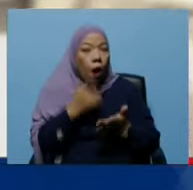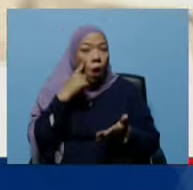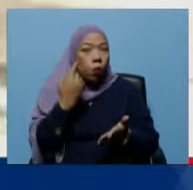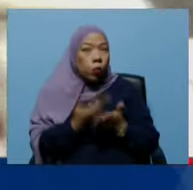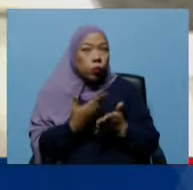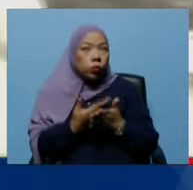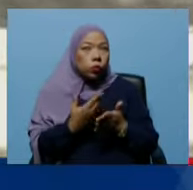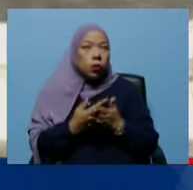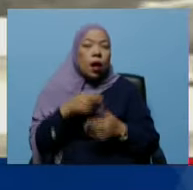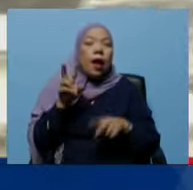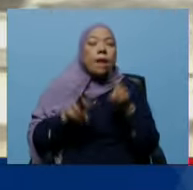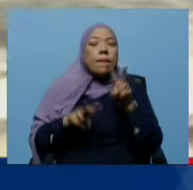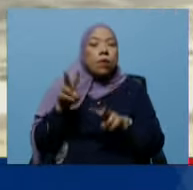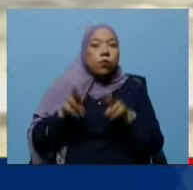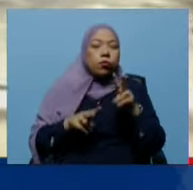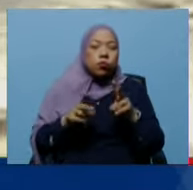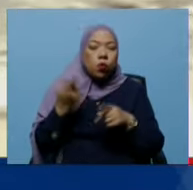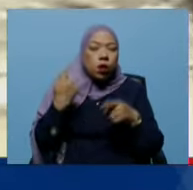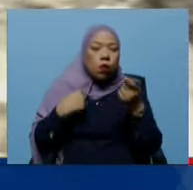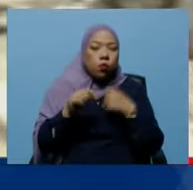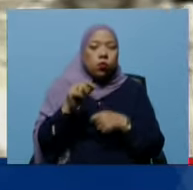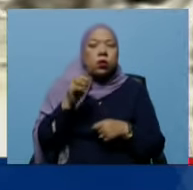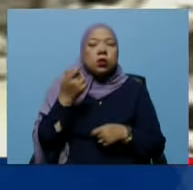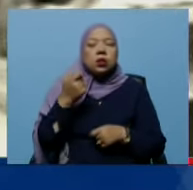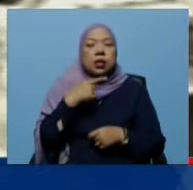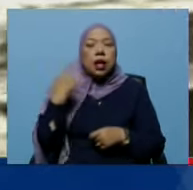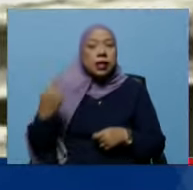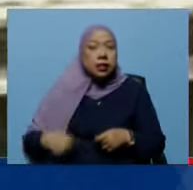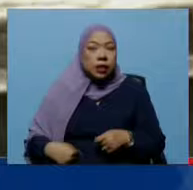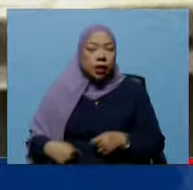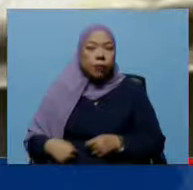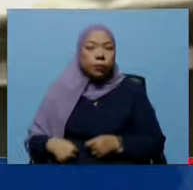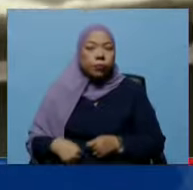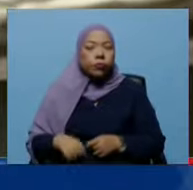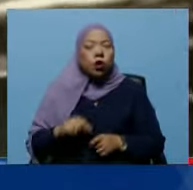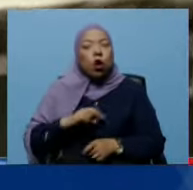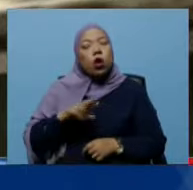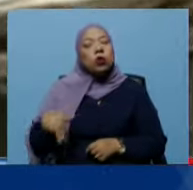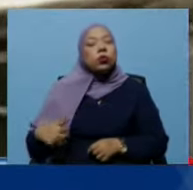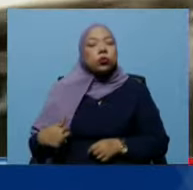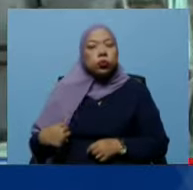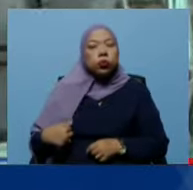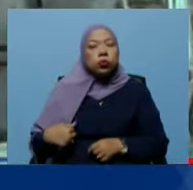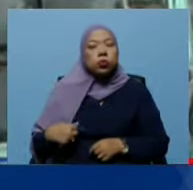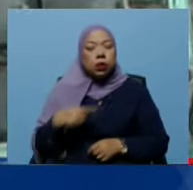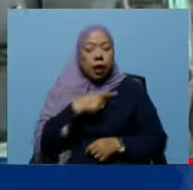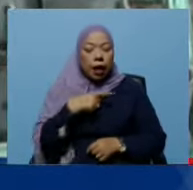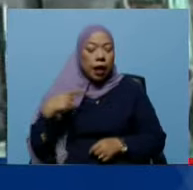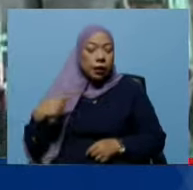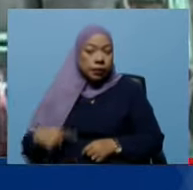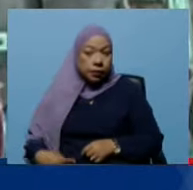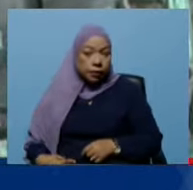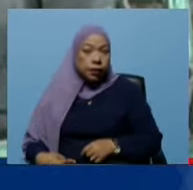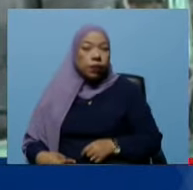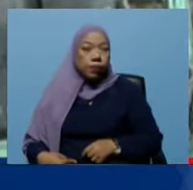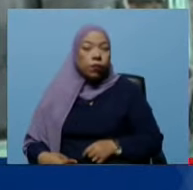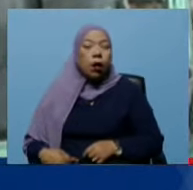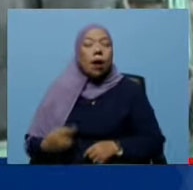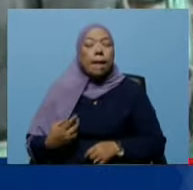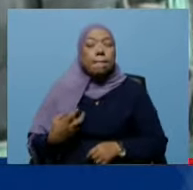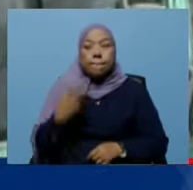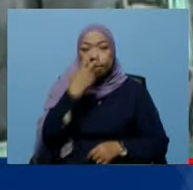la expoferia de importaciones de Shanghái. Y nosotros en esa expoferia queremos